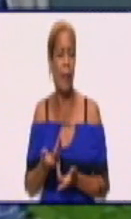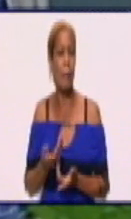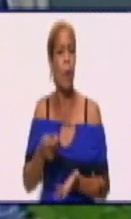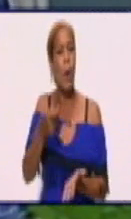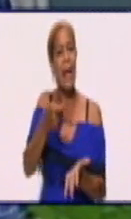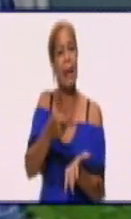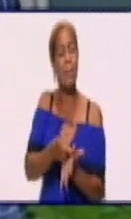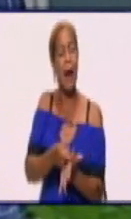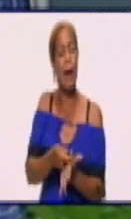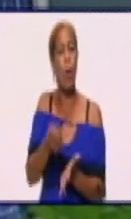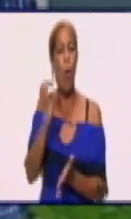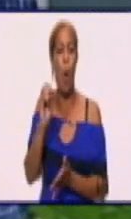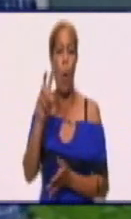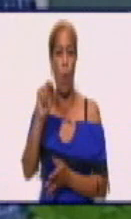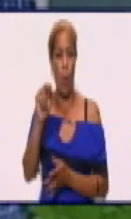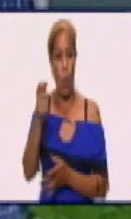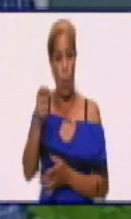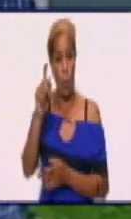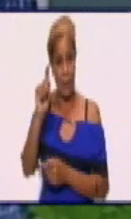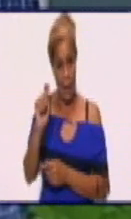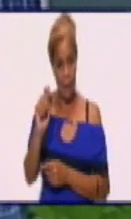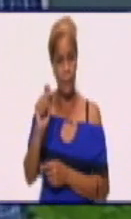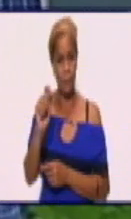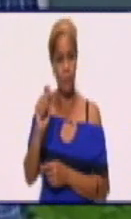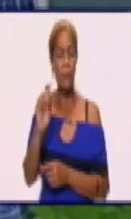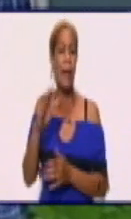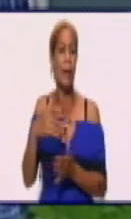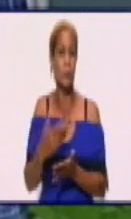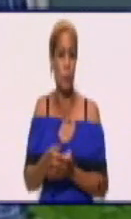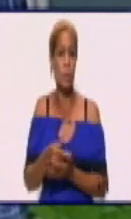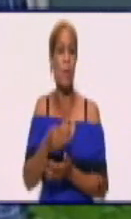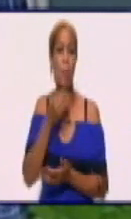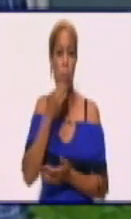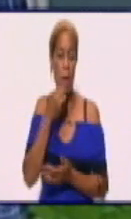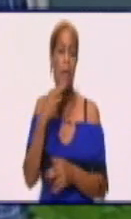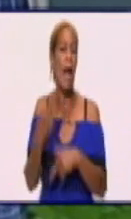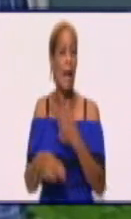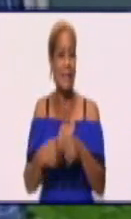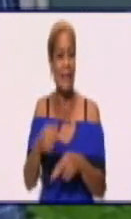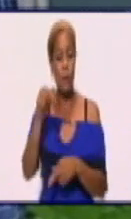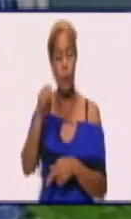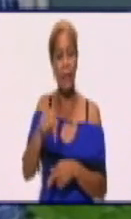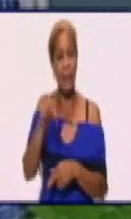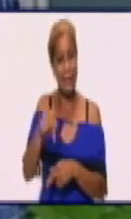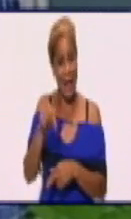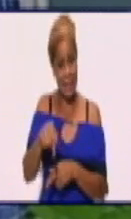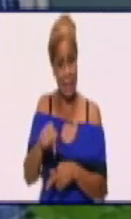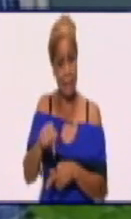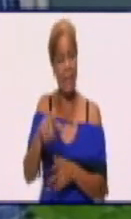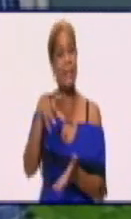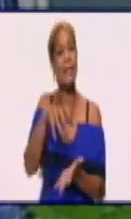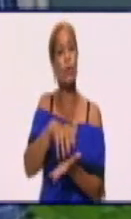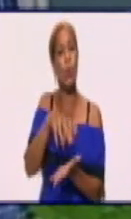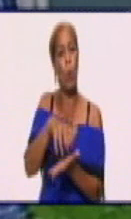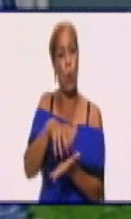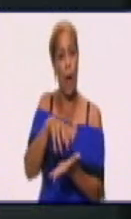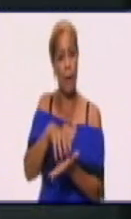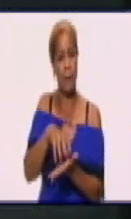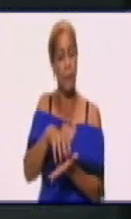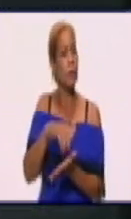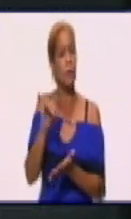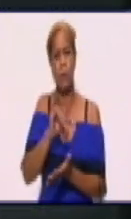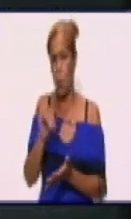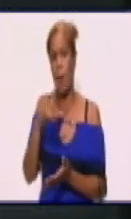de la unap y él tiene que hacerlo desde la propia base productiva o lo puede hacer desde su casa si tiene conexión si tiene